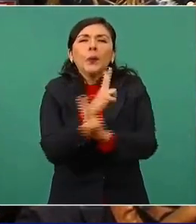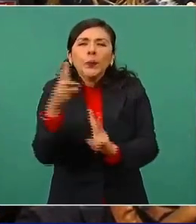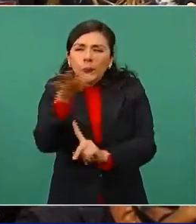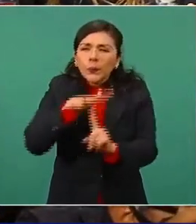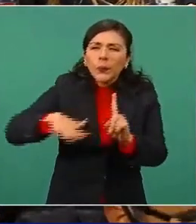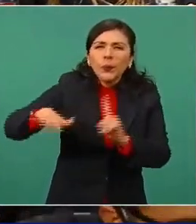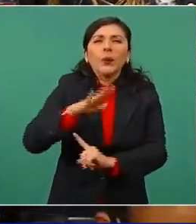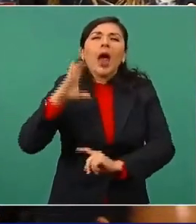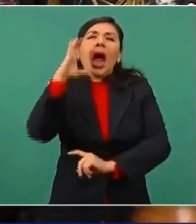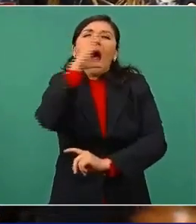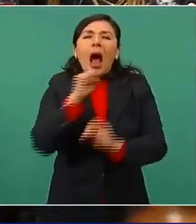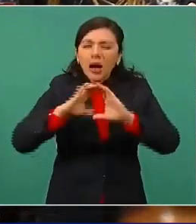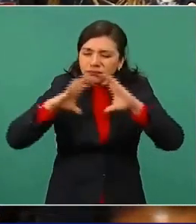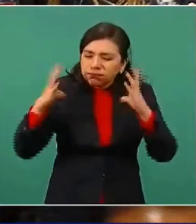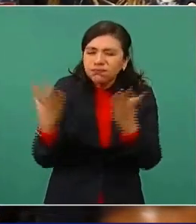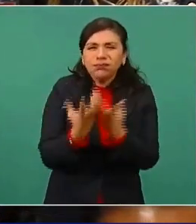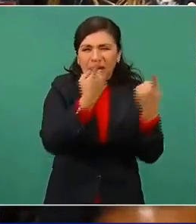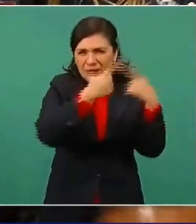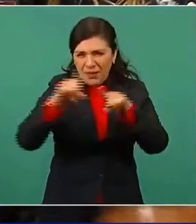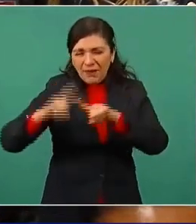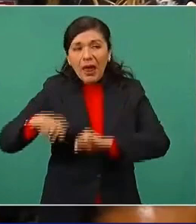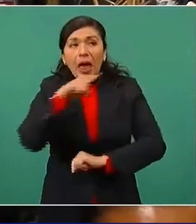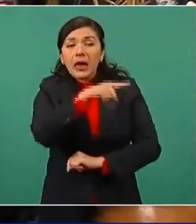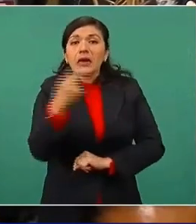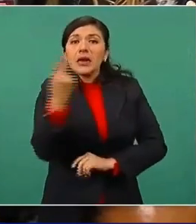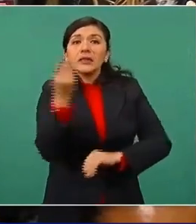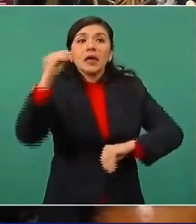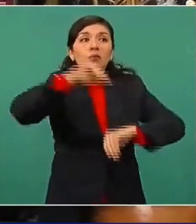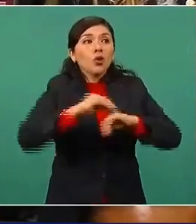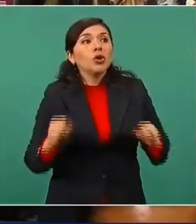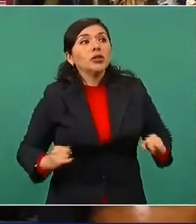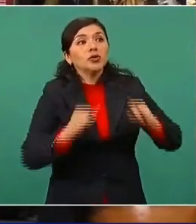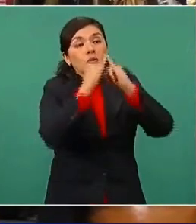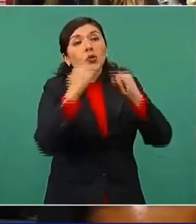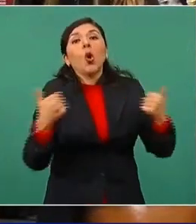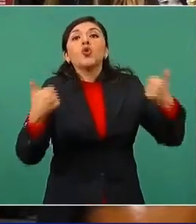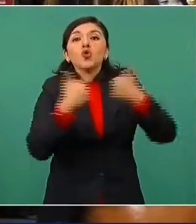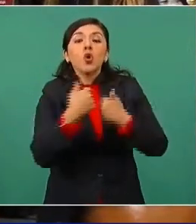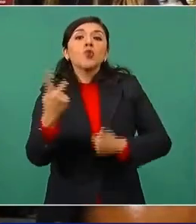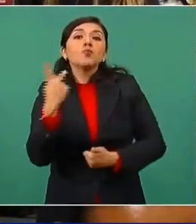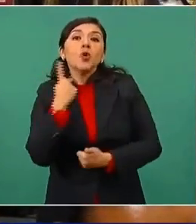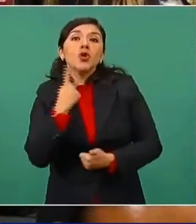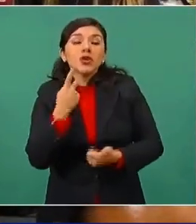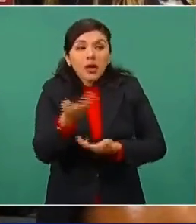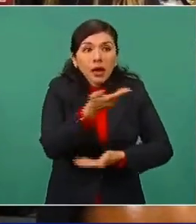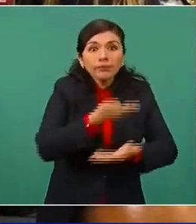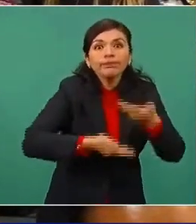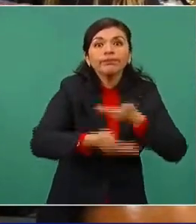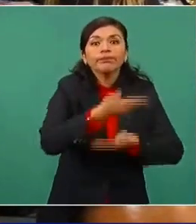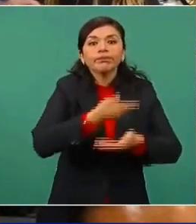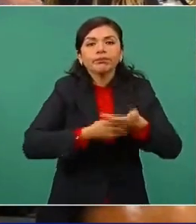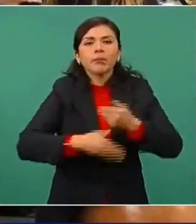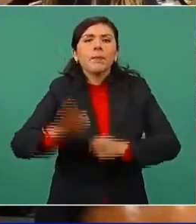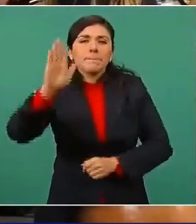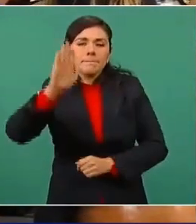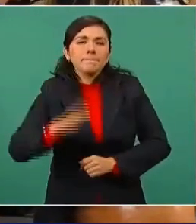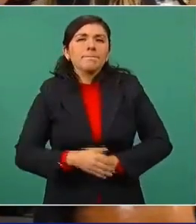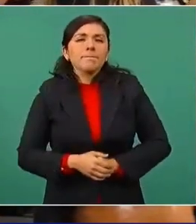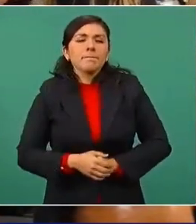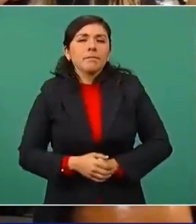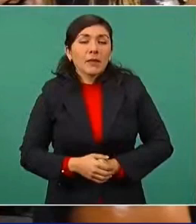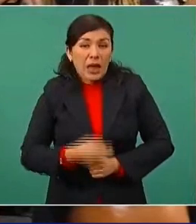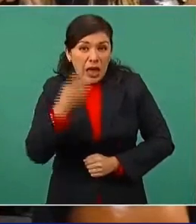Cambio Climático, para que sean instrumentos de la política pública. Sí, entonces, se